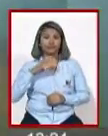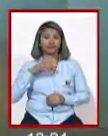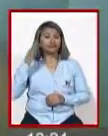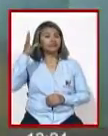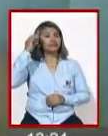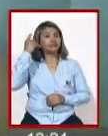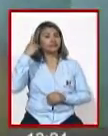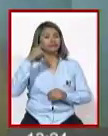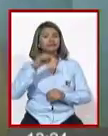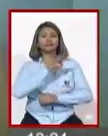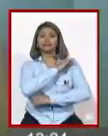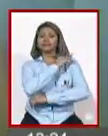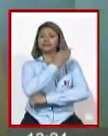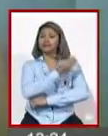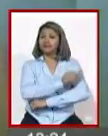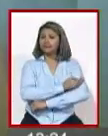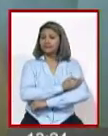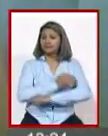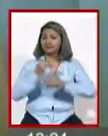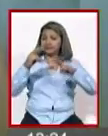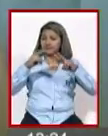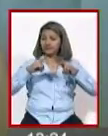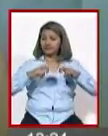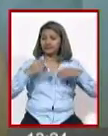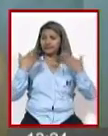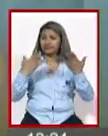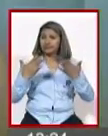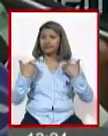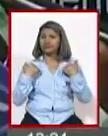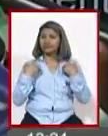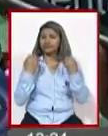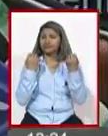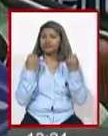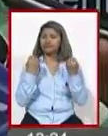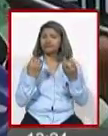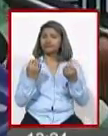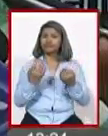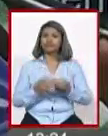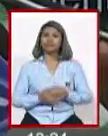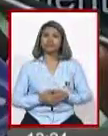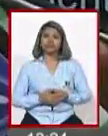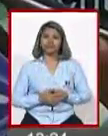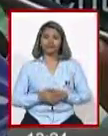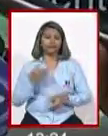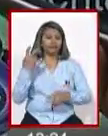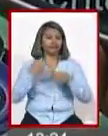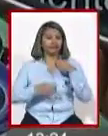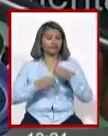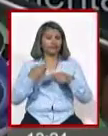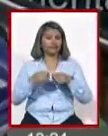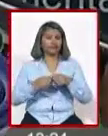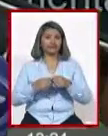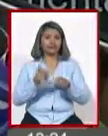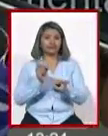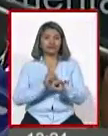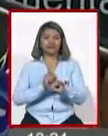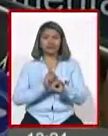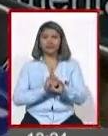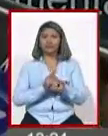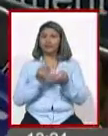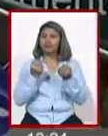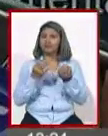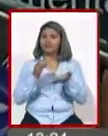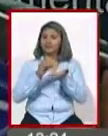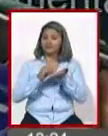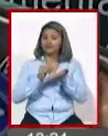fiscales para fortalecer la investigación. Estamos viendo muchos casos de problemas con el tema de médicos, ¿no es cierto?,